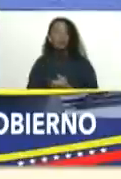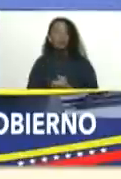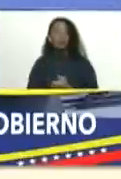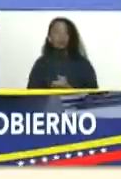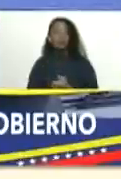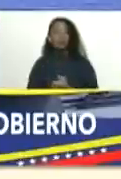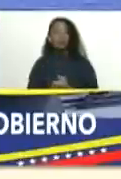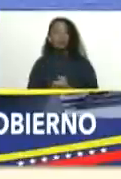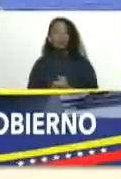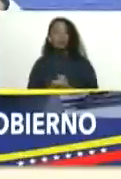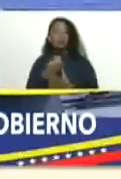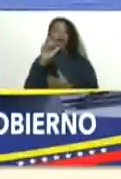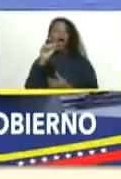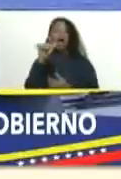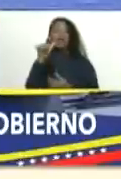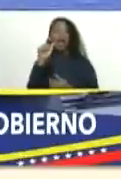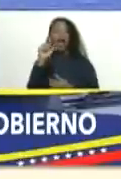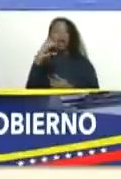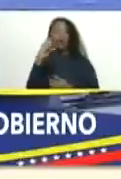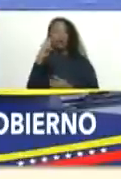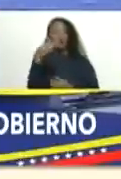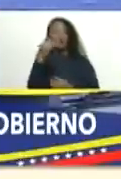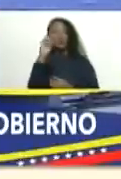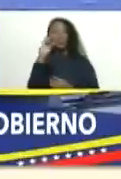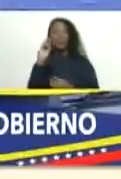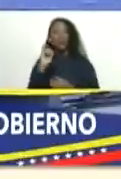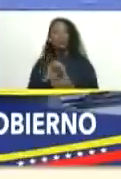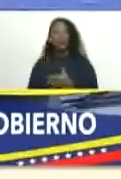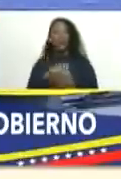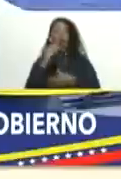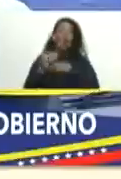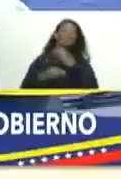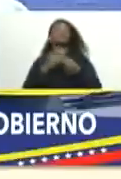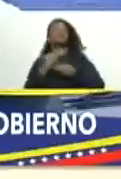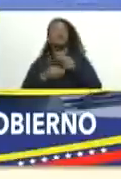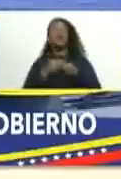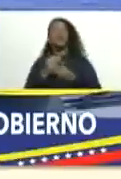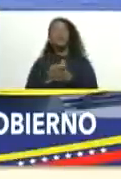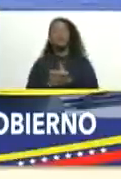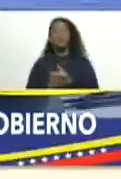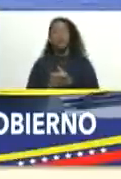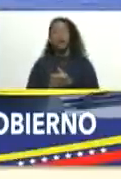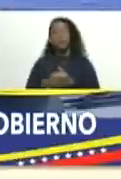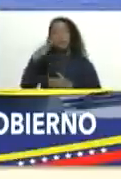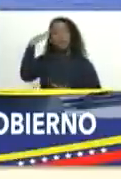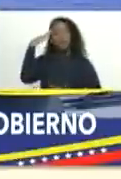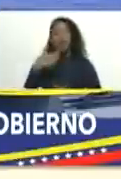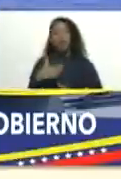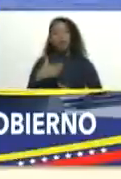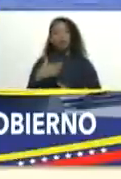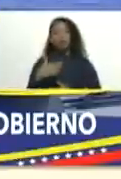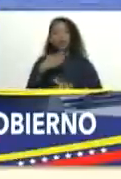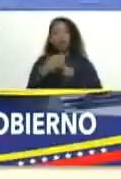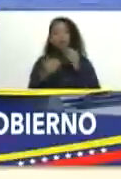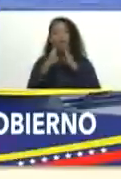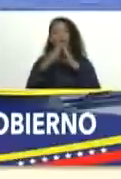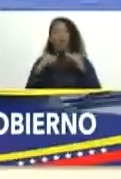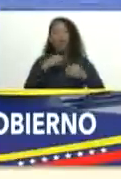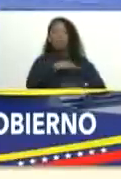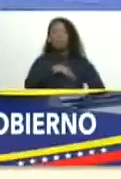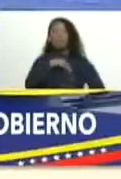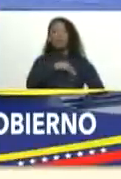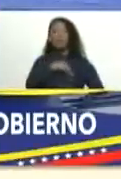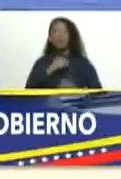en Ayacucho, para fundar Bolivia, como hicieron los libertadores, como hizo nuestro comandante, cuando creó todas las misiones,